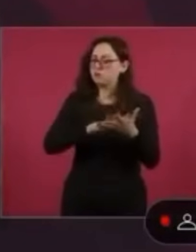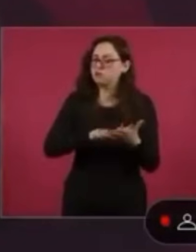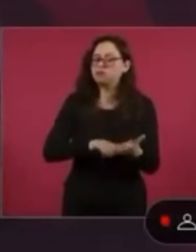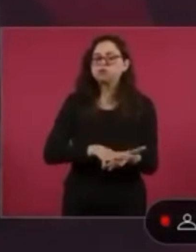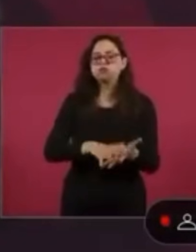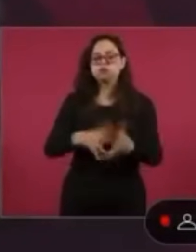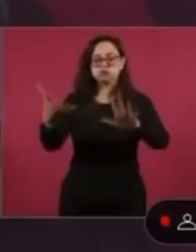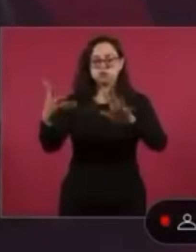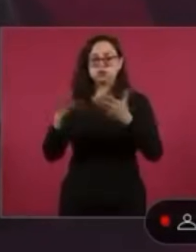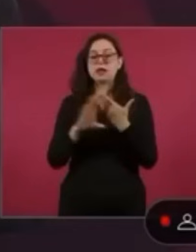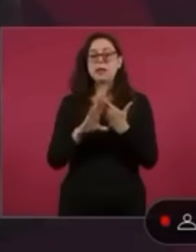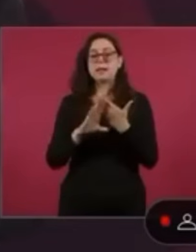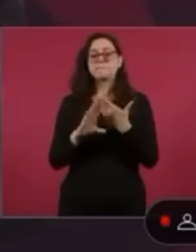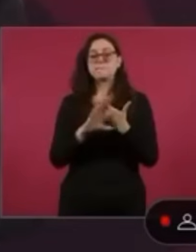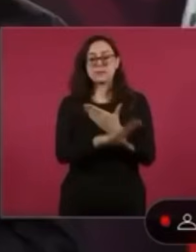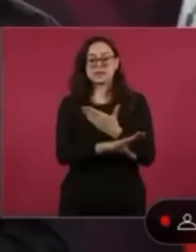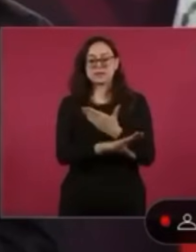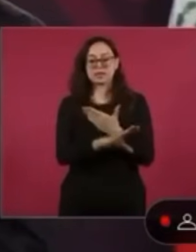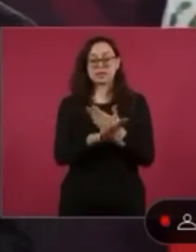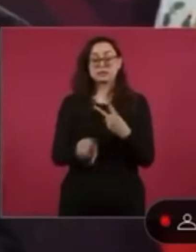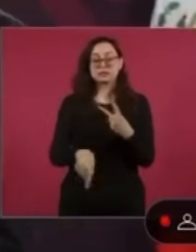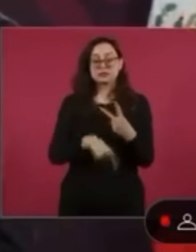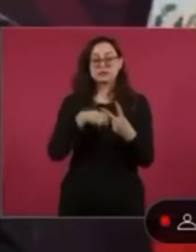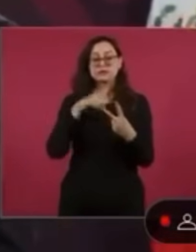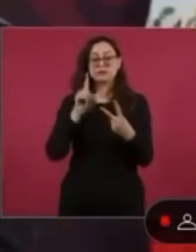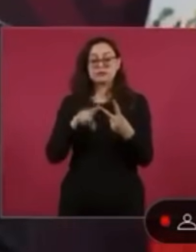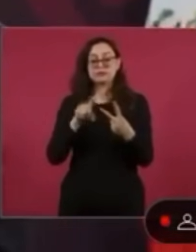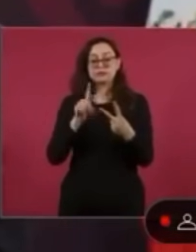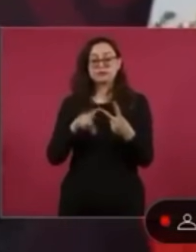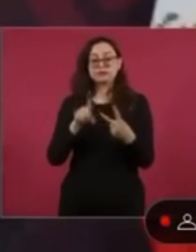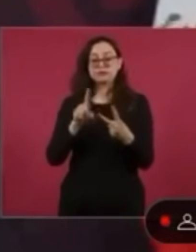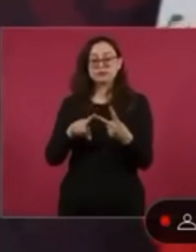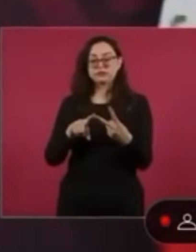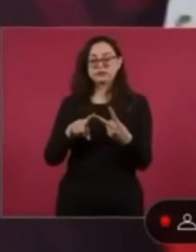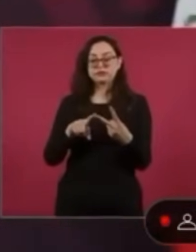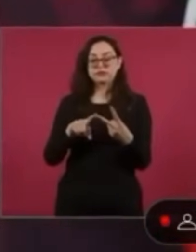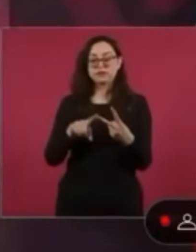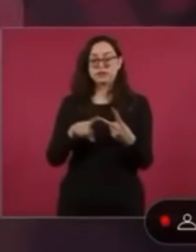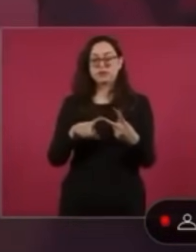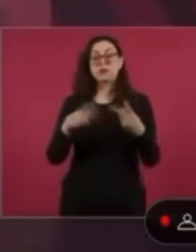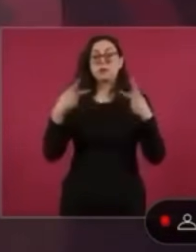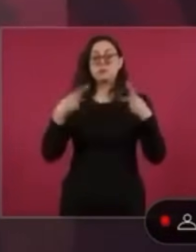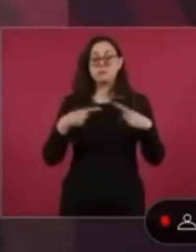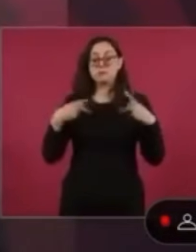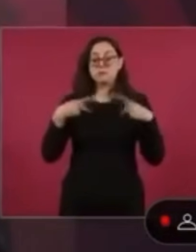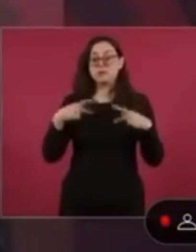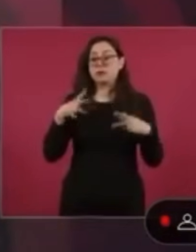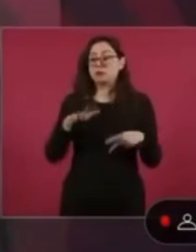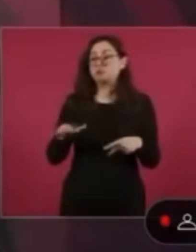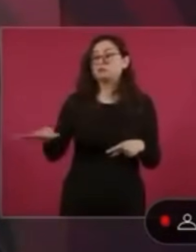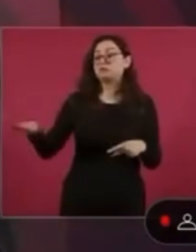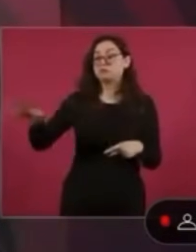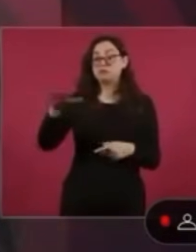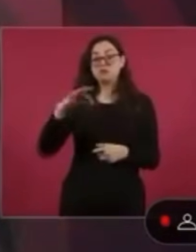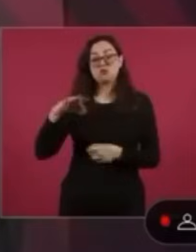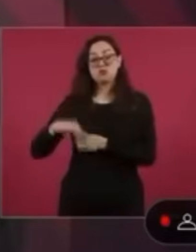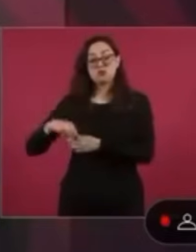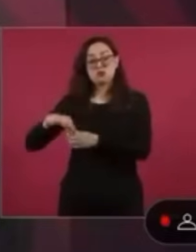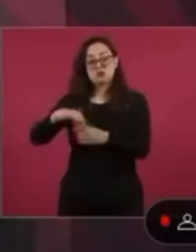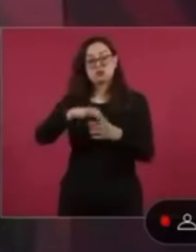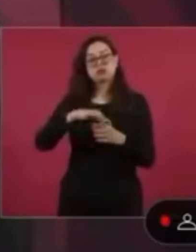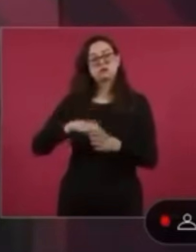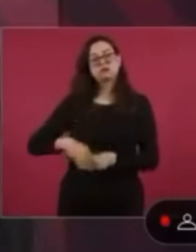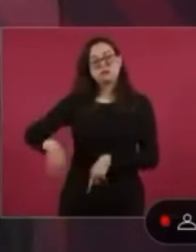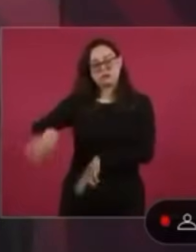Segundo, que se respete la voluntad de los